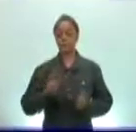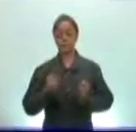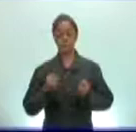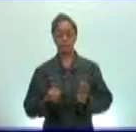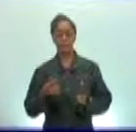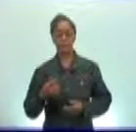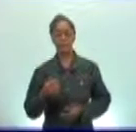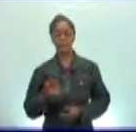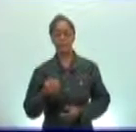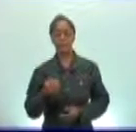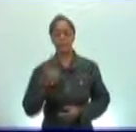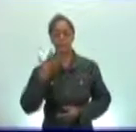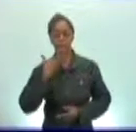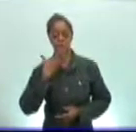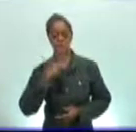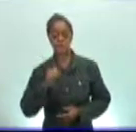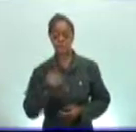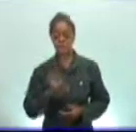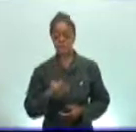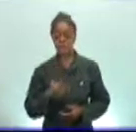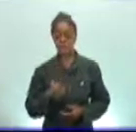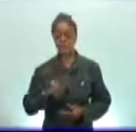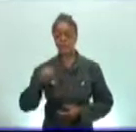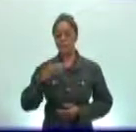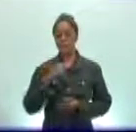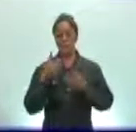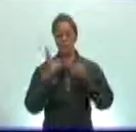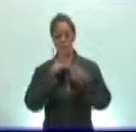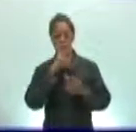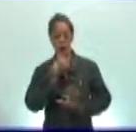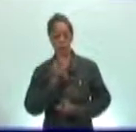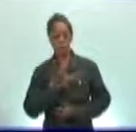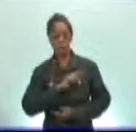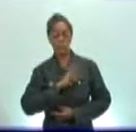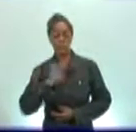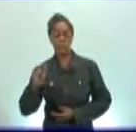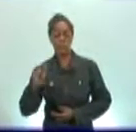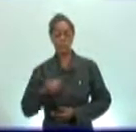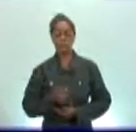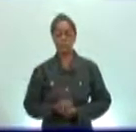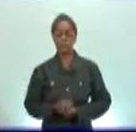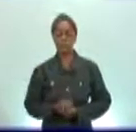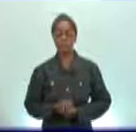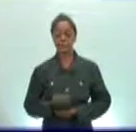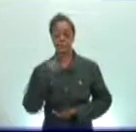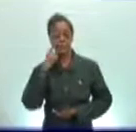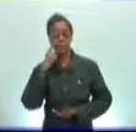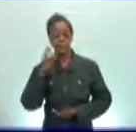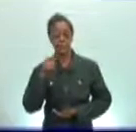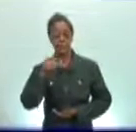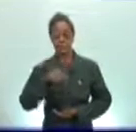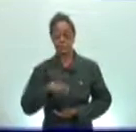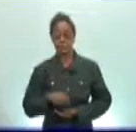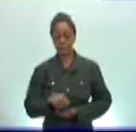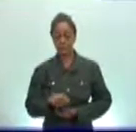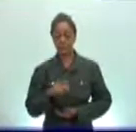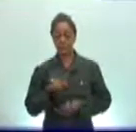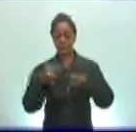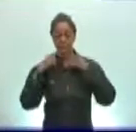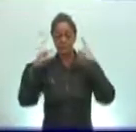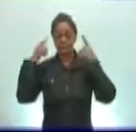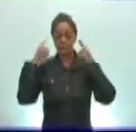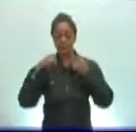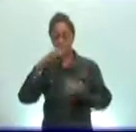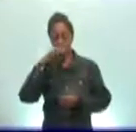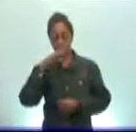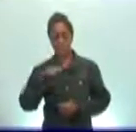altruismo quien ha sido parte de esta obra tan hermosa de la revolución. Lo vemos hoy en la sonrisa de un